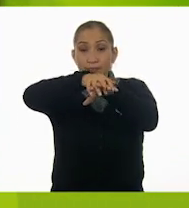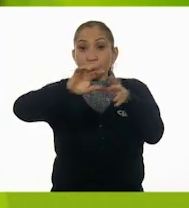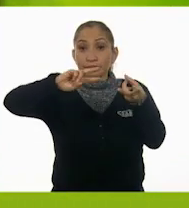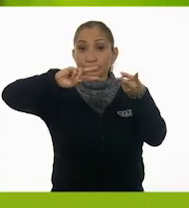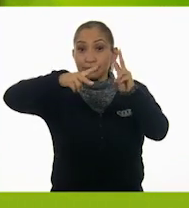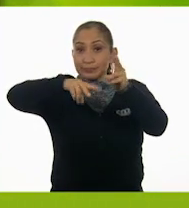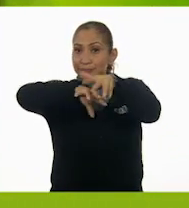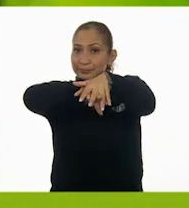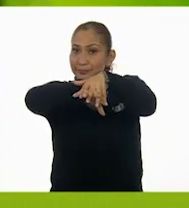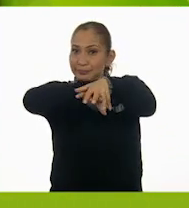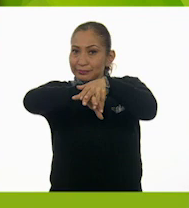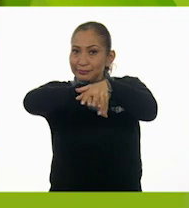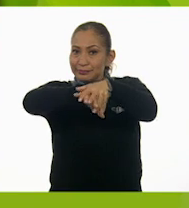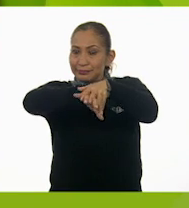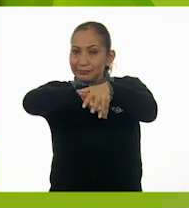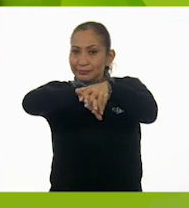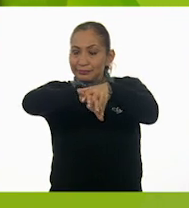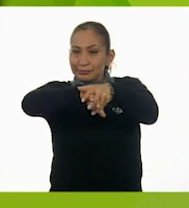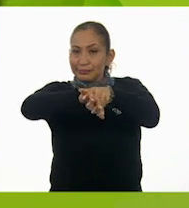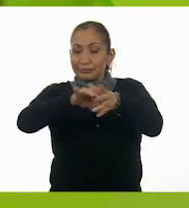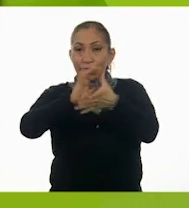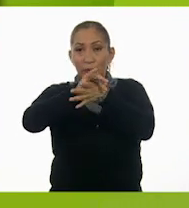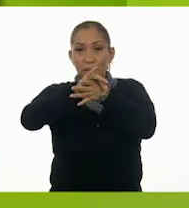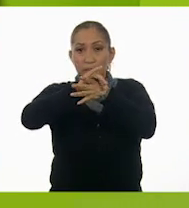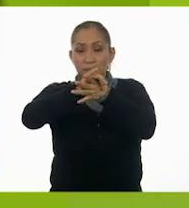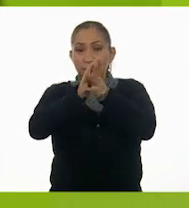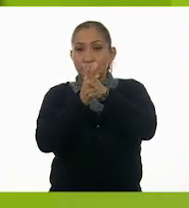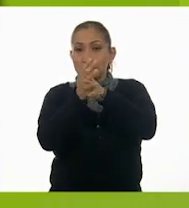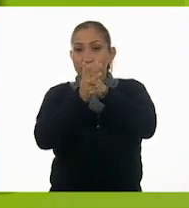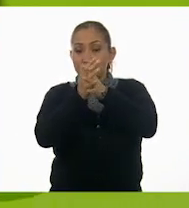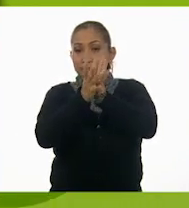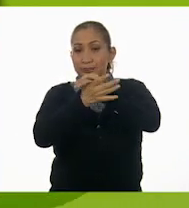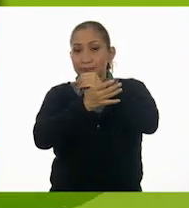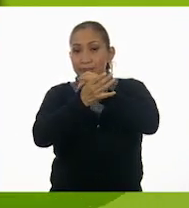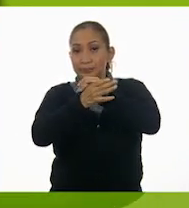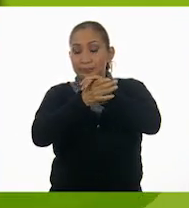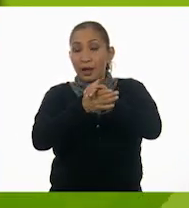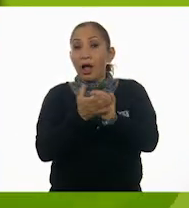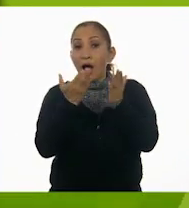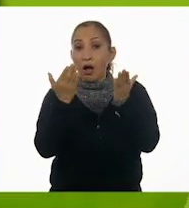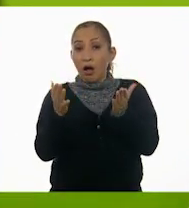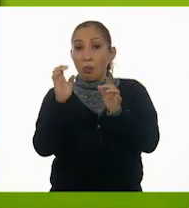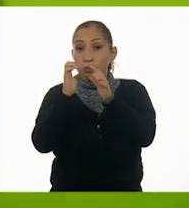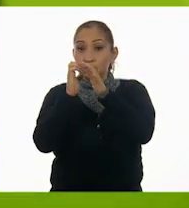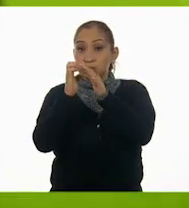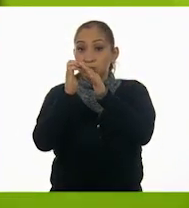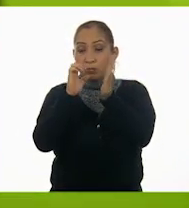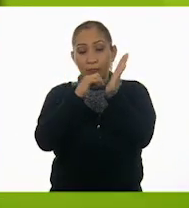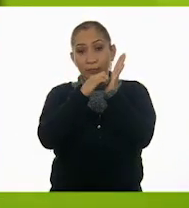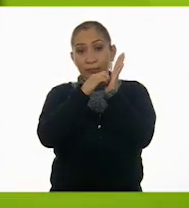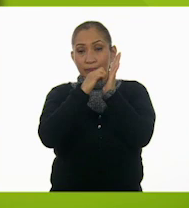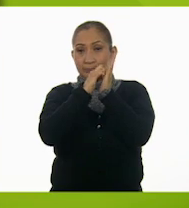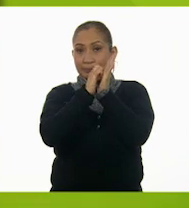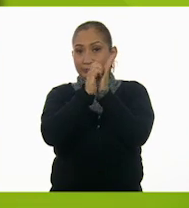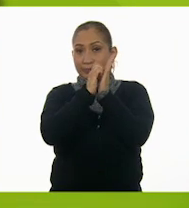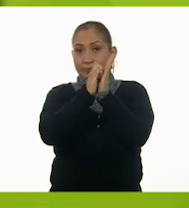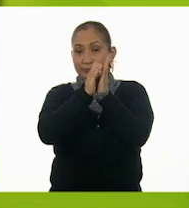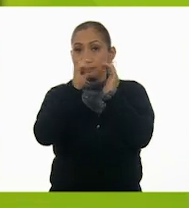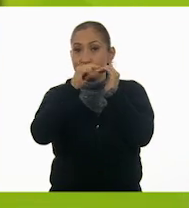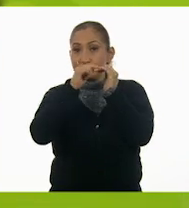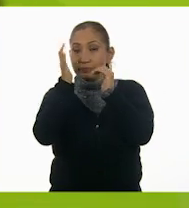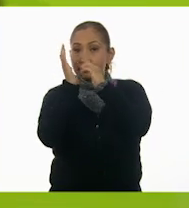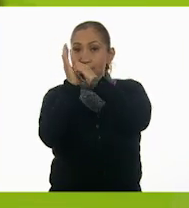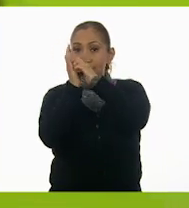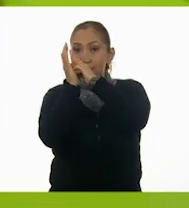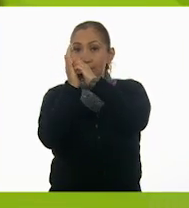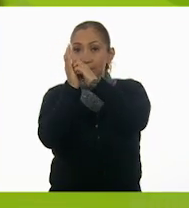Repite lo mismo con la otra mano. Frota los dedos. Ahora haz como que rasguñas la palma de tus manos para lavar